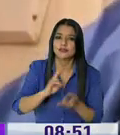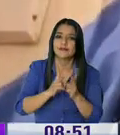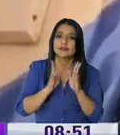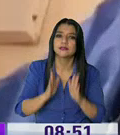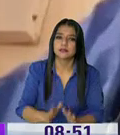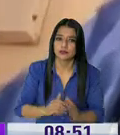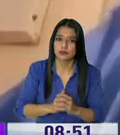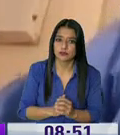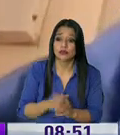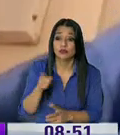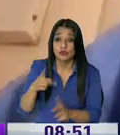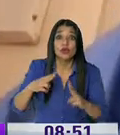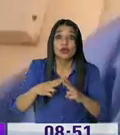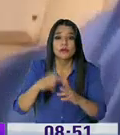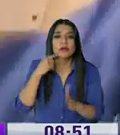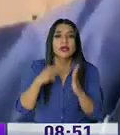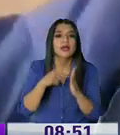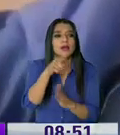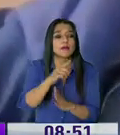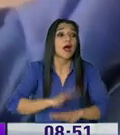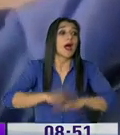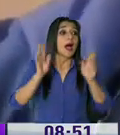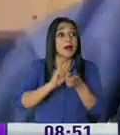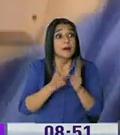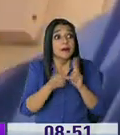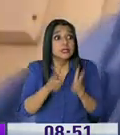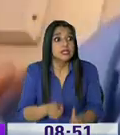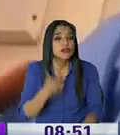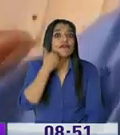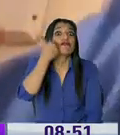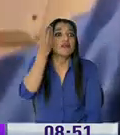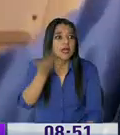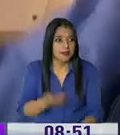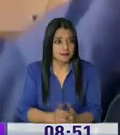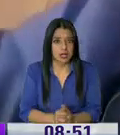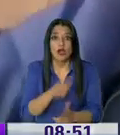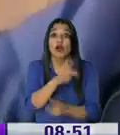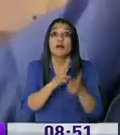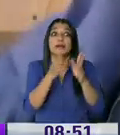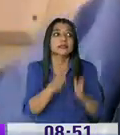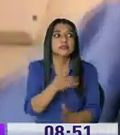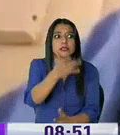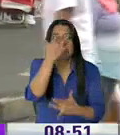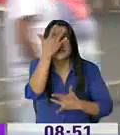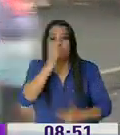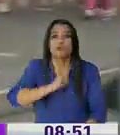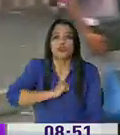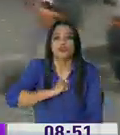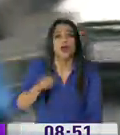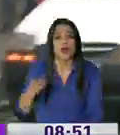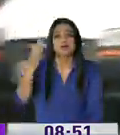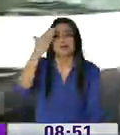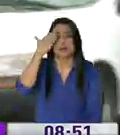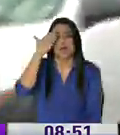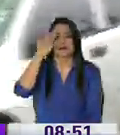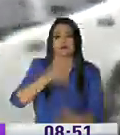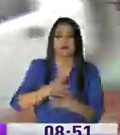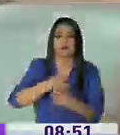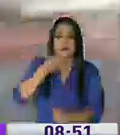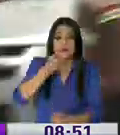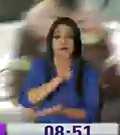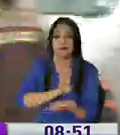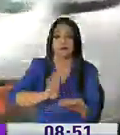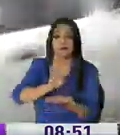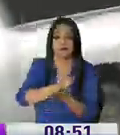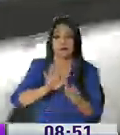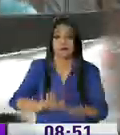comunitarios, su barrio? ¿Quién conoce que una persona le ha dado fiebre? ¿Quién conoce que una persona está tosiendo? ¿Quién? Algo que la Federación de Barrios de